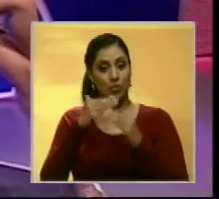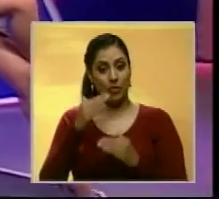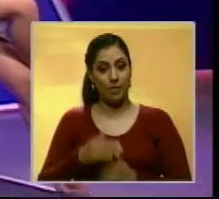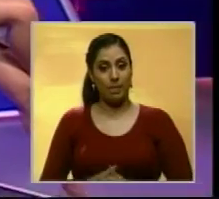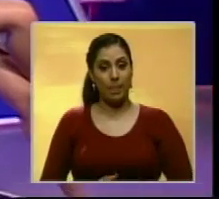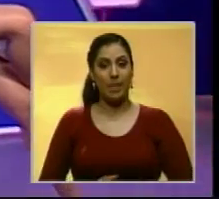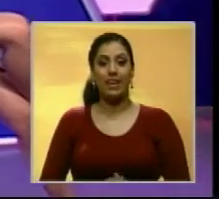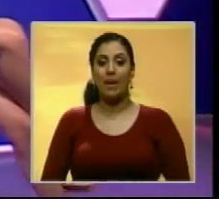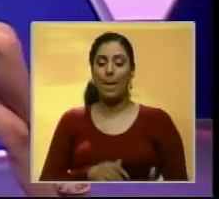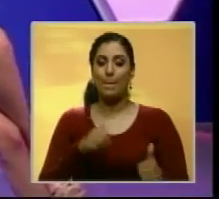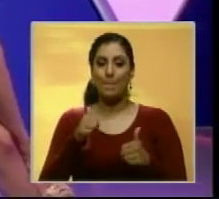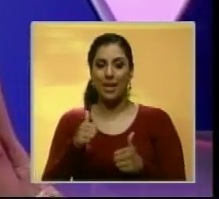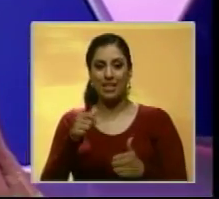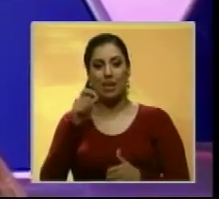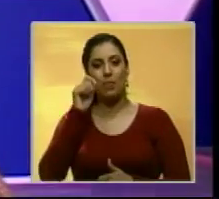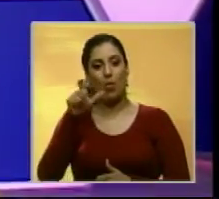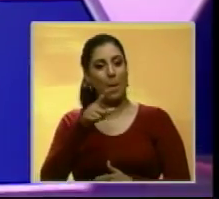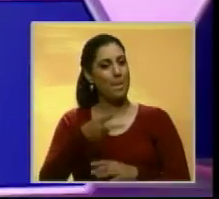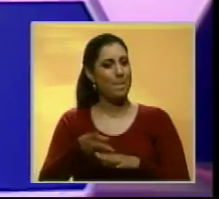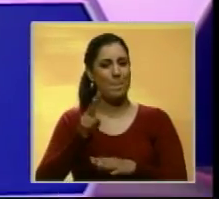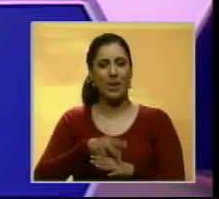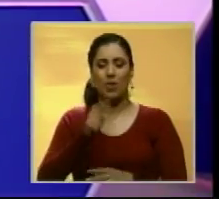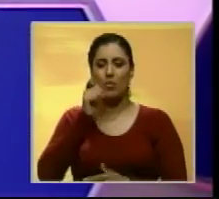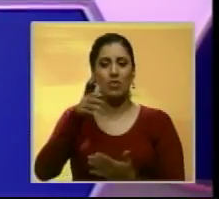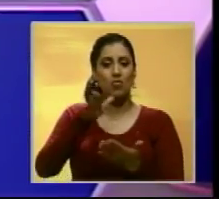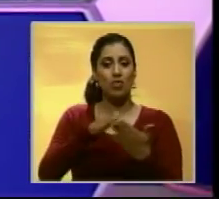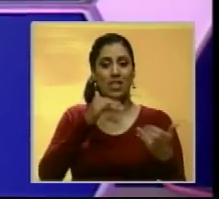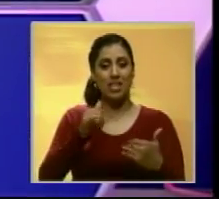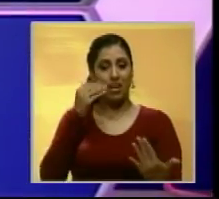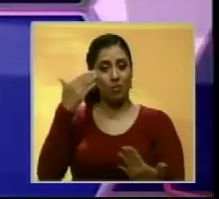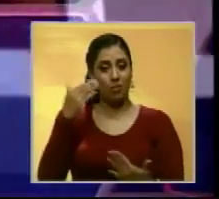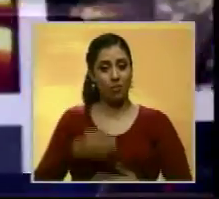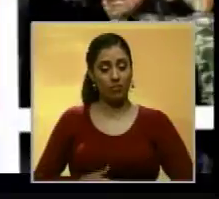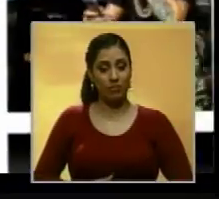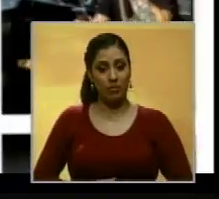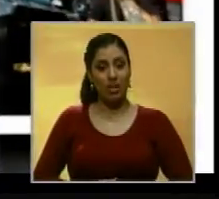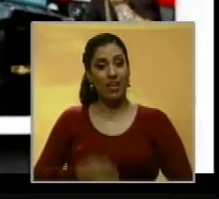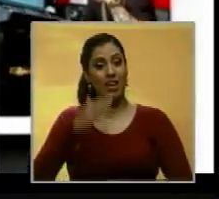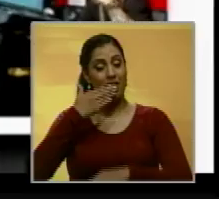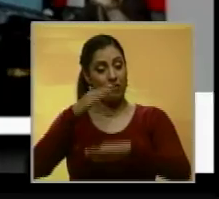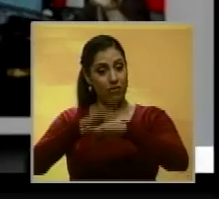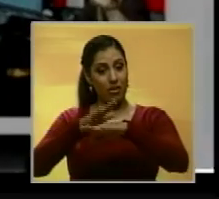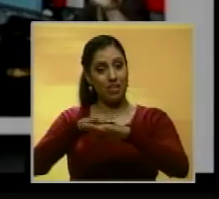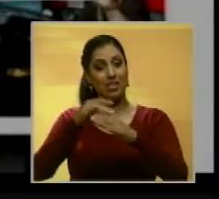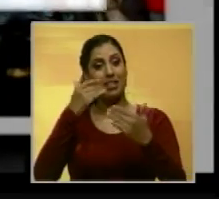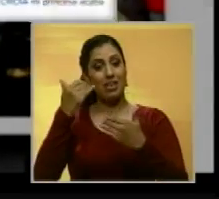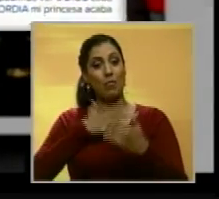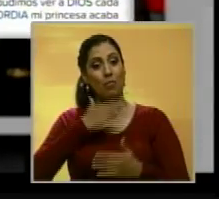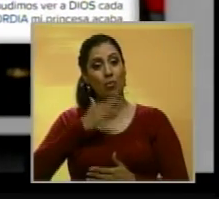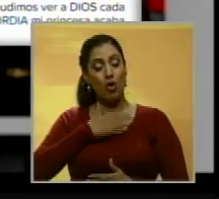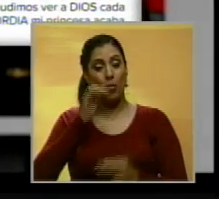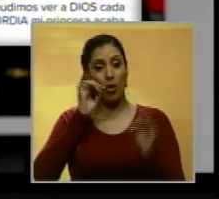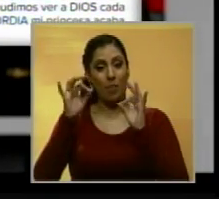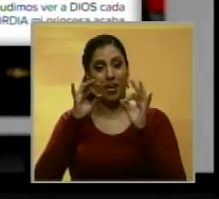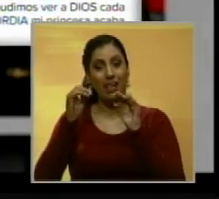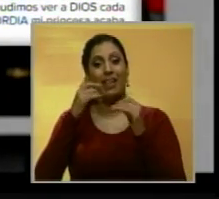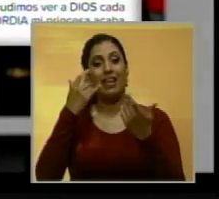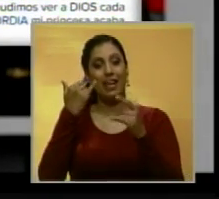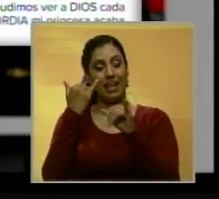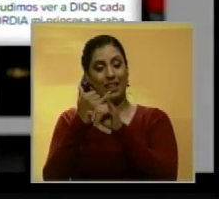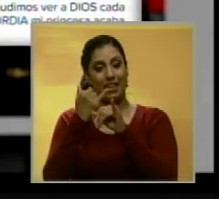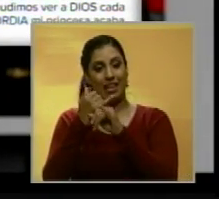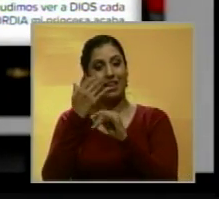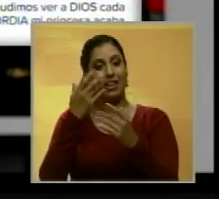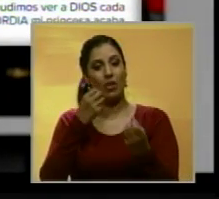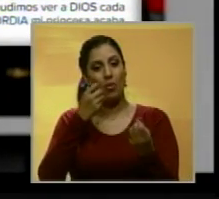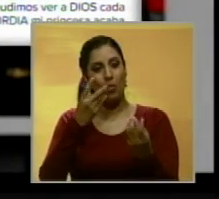Estrellas. Comenzamos con Wisin y el penoso fallecimiento de su hija Victoria. El anuncio de la partida la dio el propio artista a través de las redes sociales, en